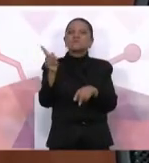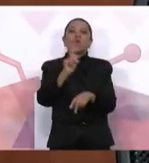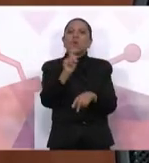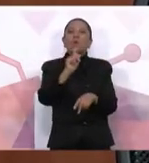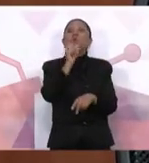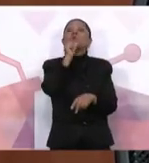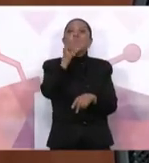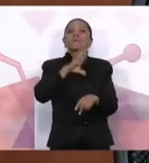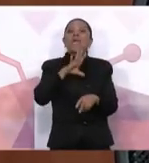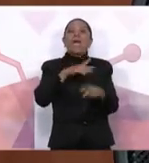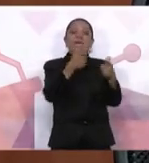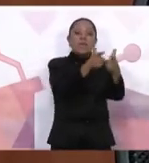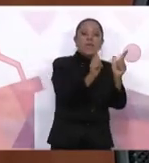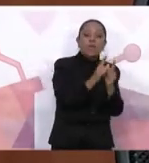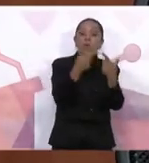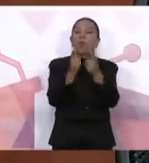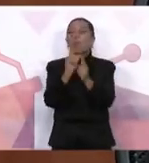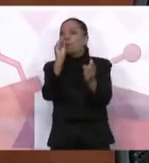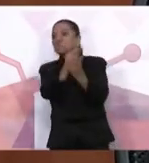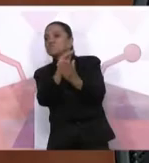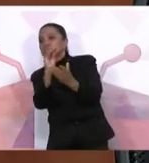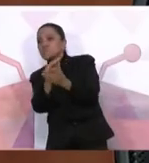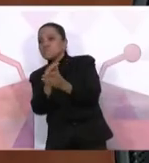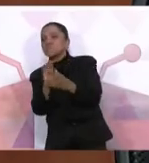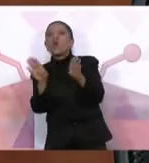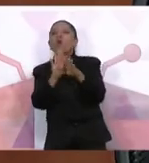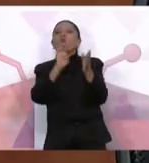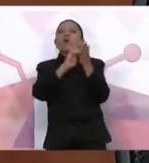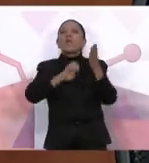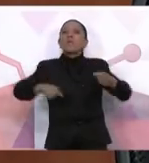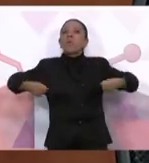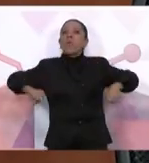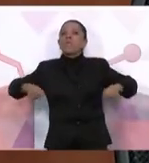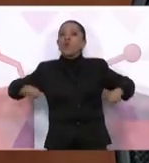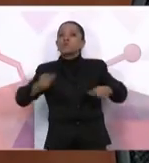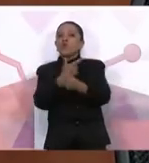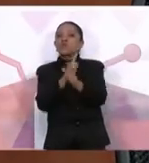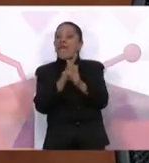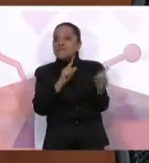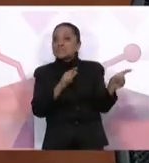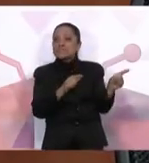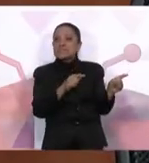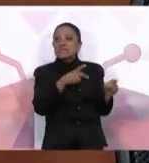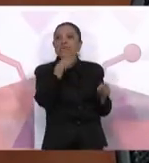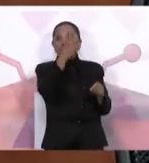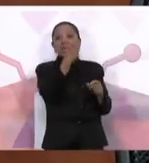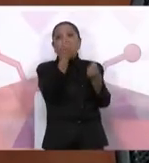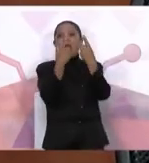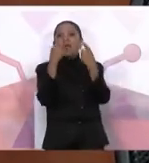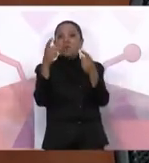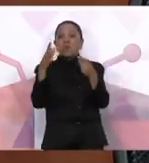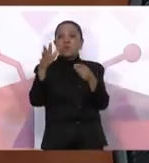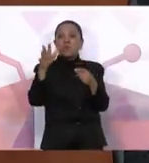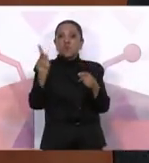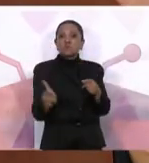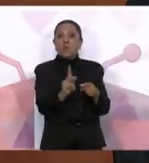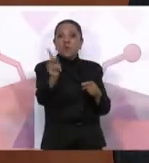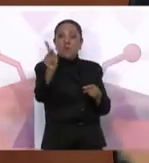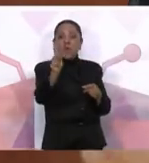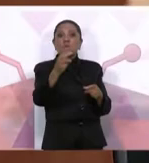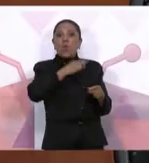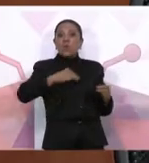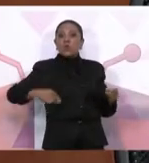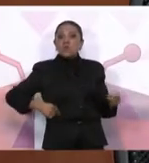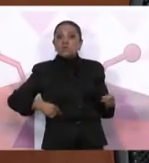que no han sido atendidos como por ejemplo los mototaxis es una forma de transporte que tenemos en algunas poblaciones de morelos en algunos municipios no están